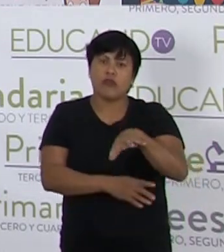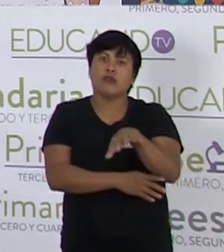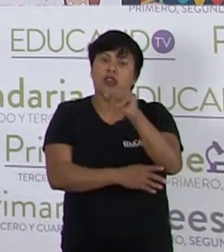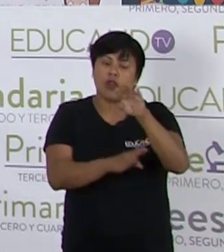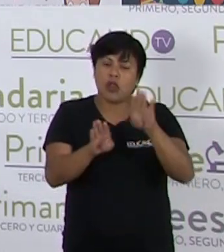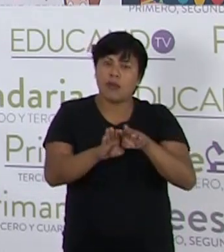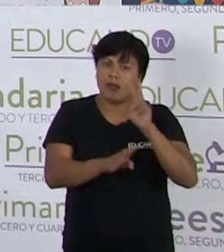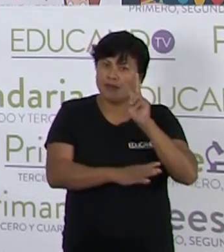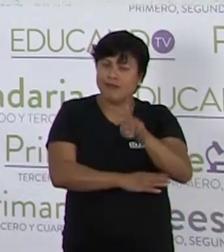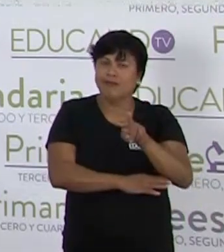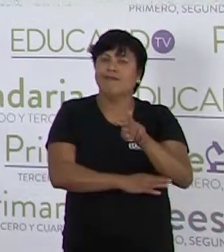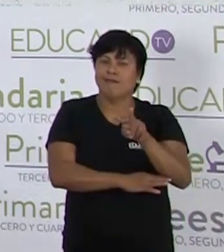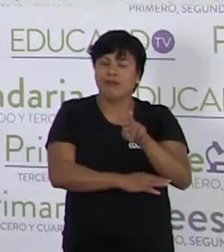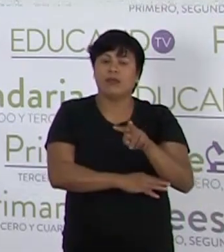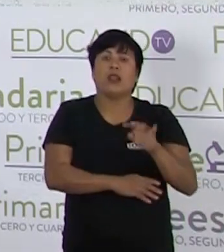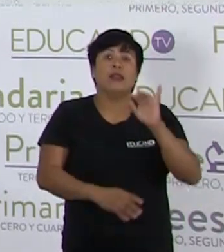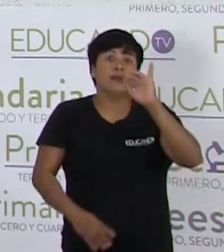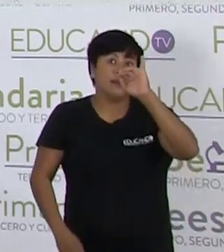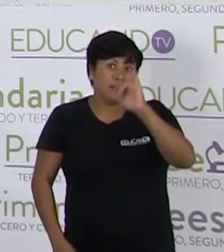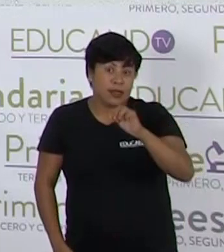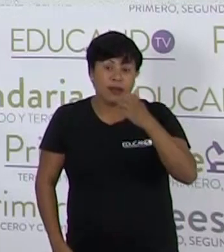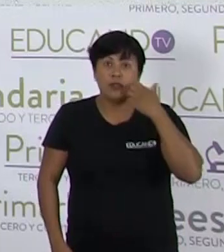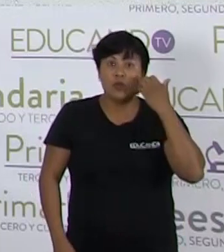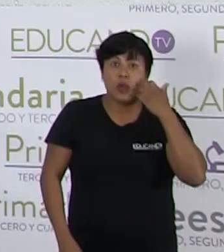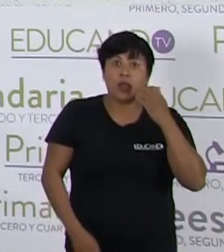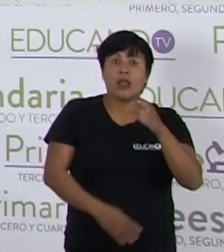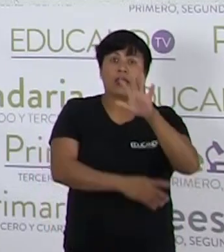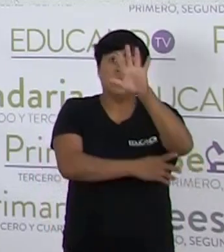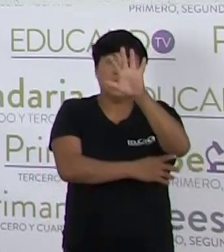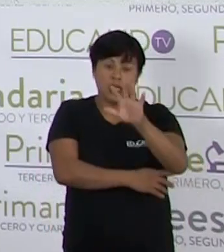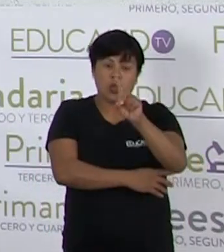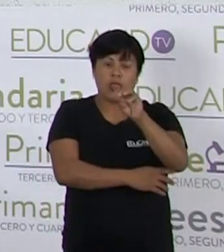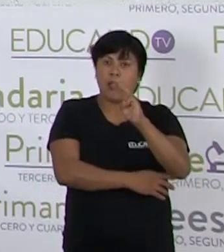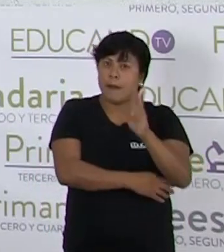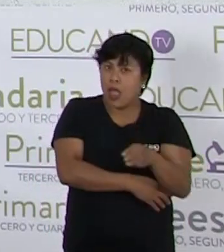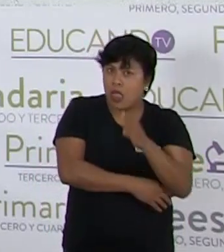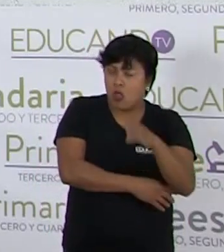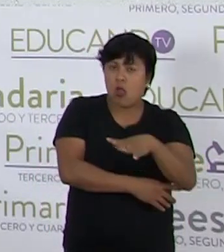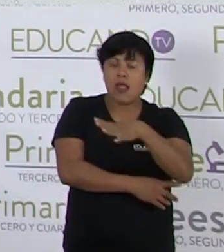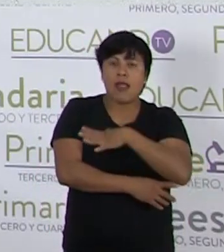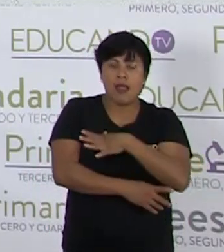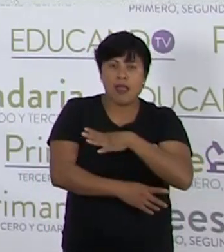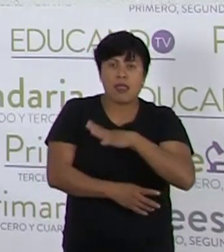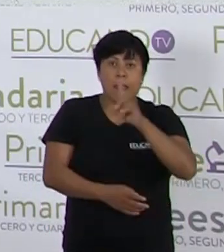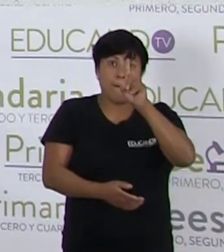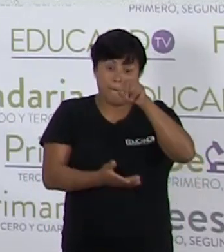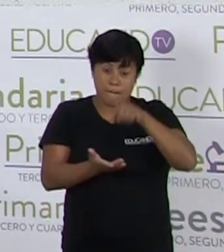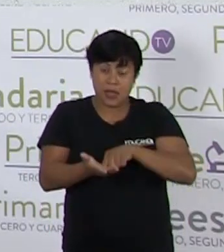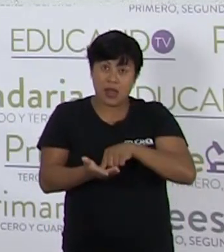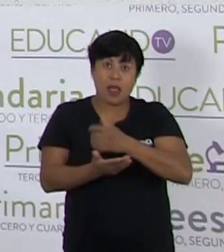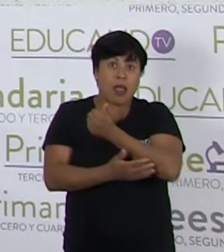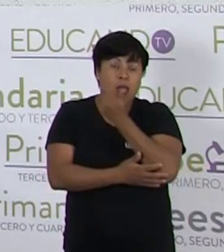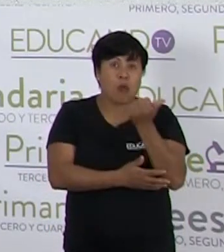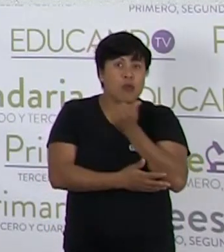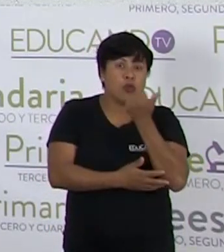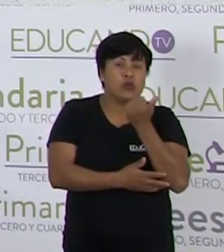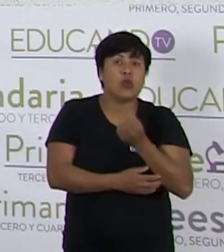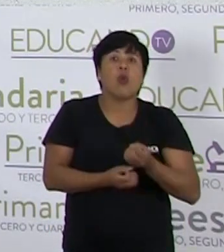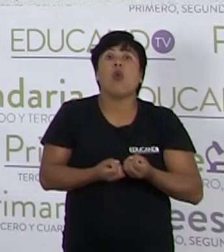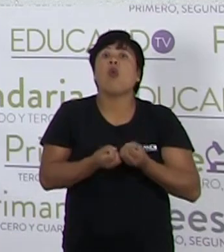como referencia. Si en la escuela 5 de mayo hay 1000 alumnos,